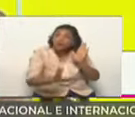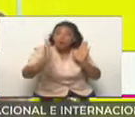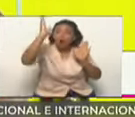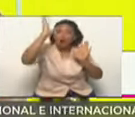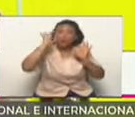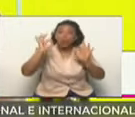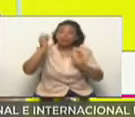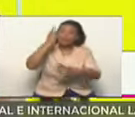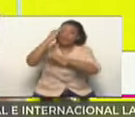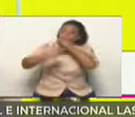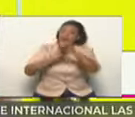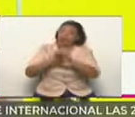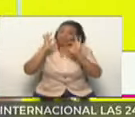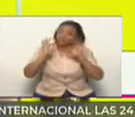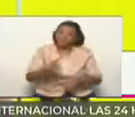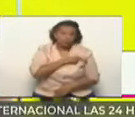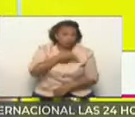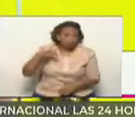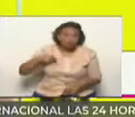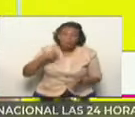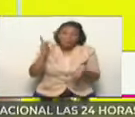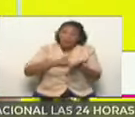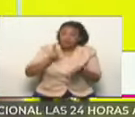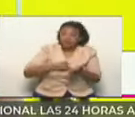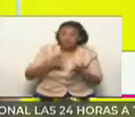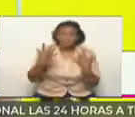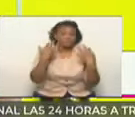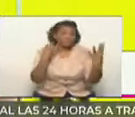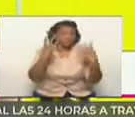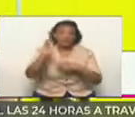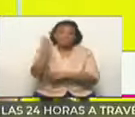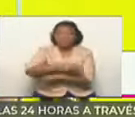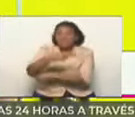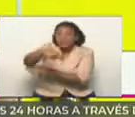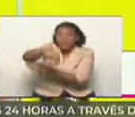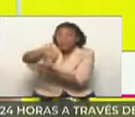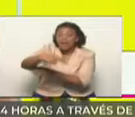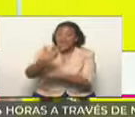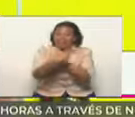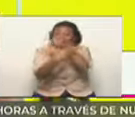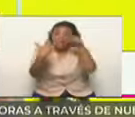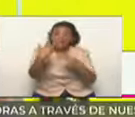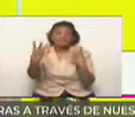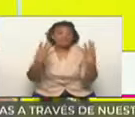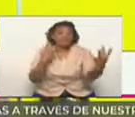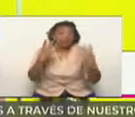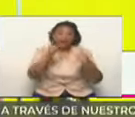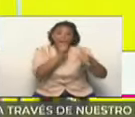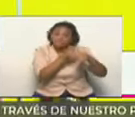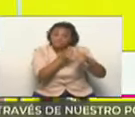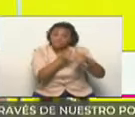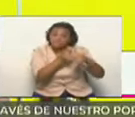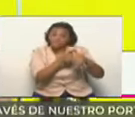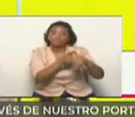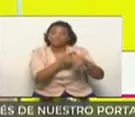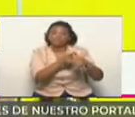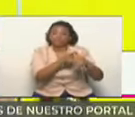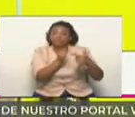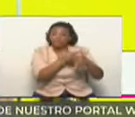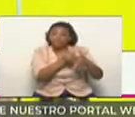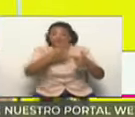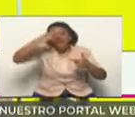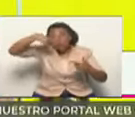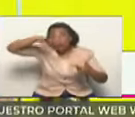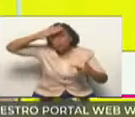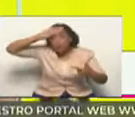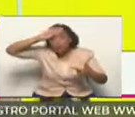los mercados internacionales. Nosotros vamos a participar ahora en el mes de noviembre en 3 grandes ferias. La primera en Cuba, en